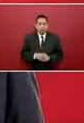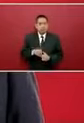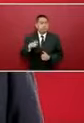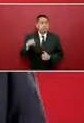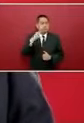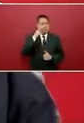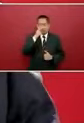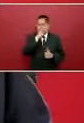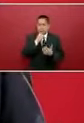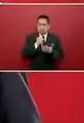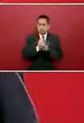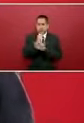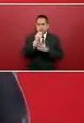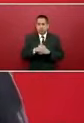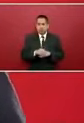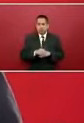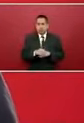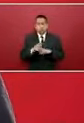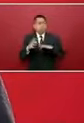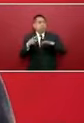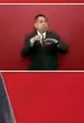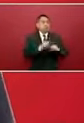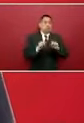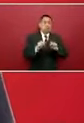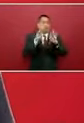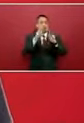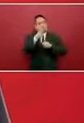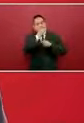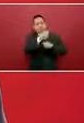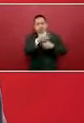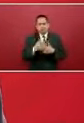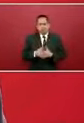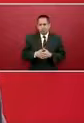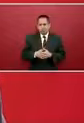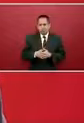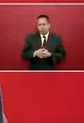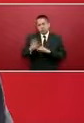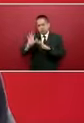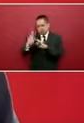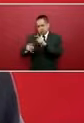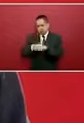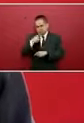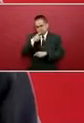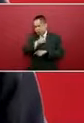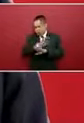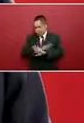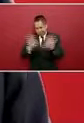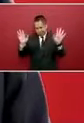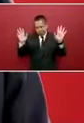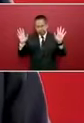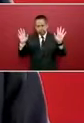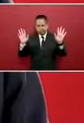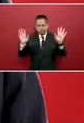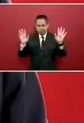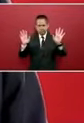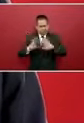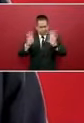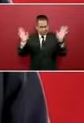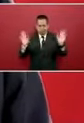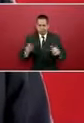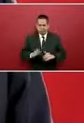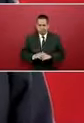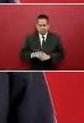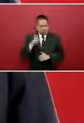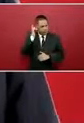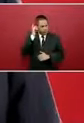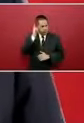deciden tomarnos las oficinas y todo, pues entonces sí los vamos a acusar, ya. O sea,